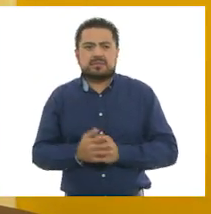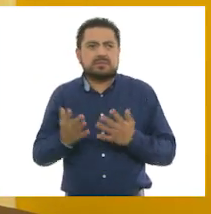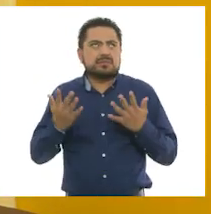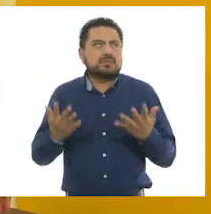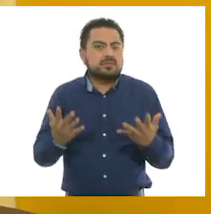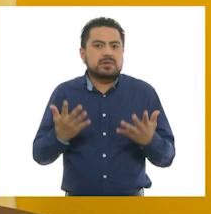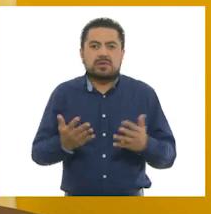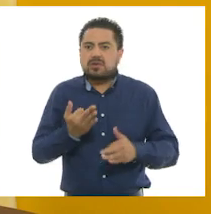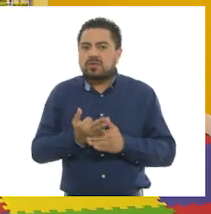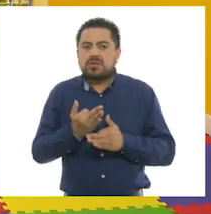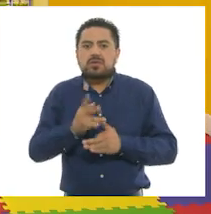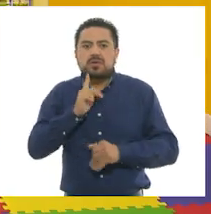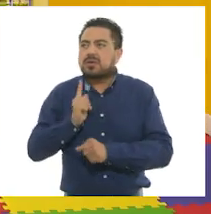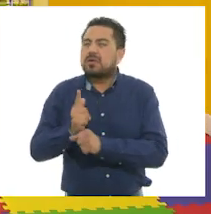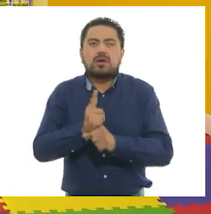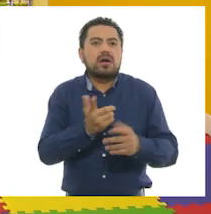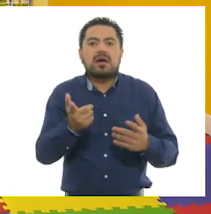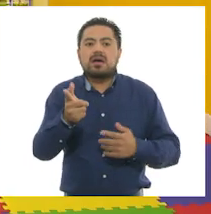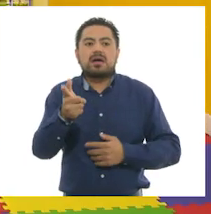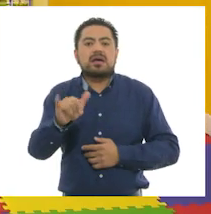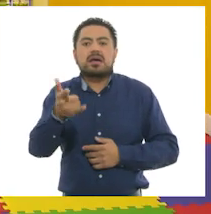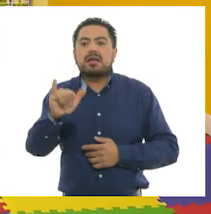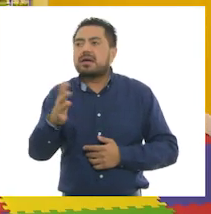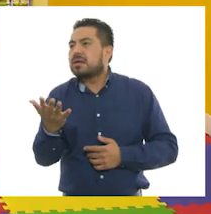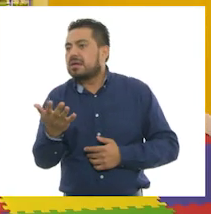Oye, oh, ¿ustedes han visto a Lili?